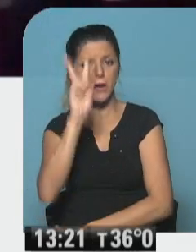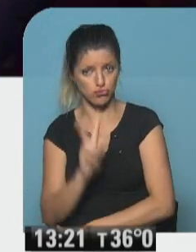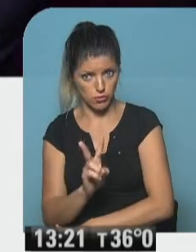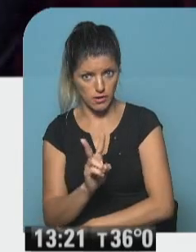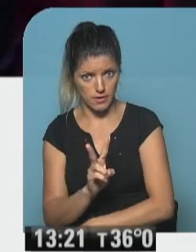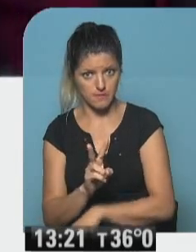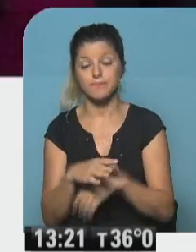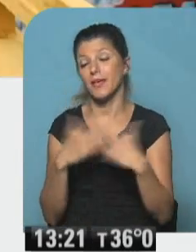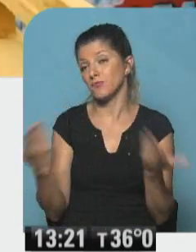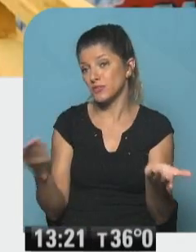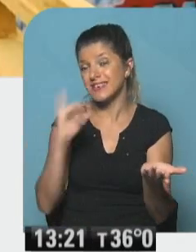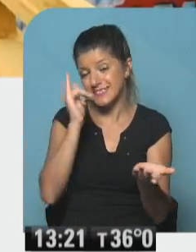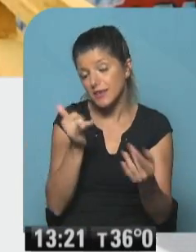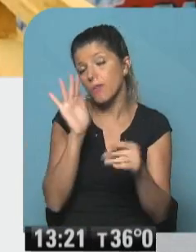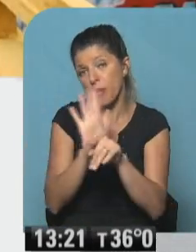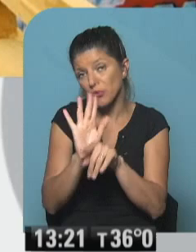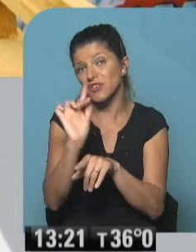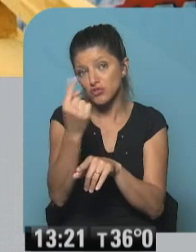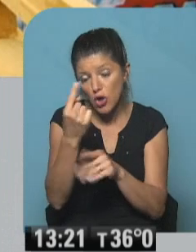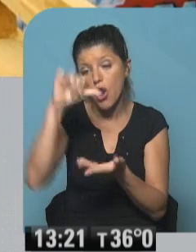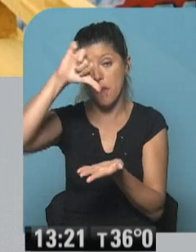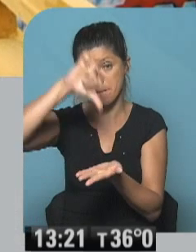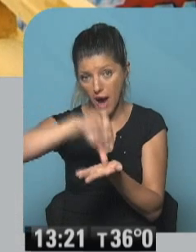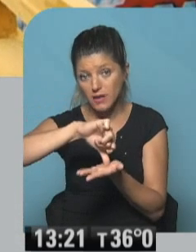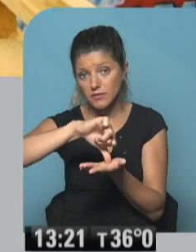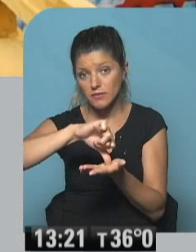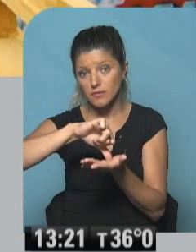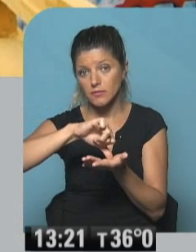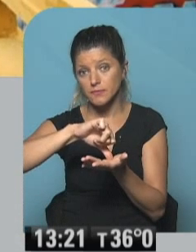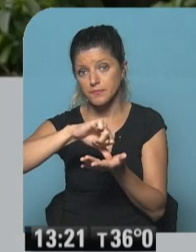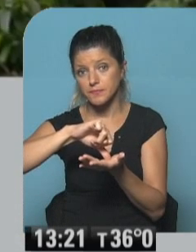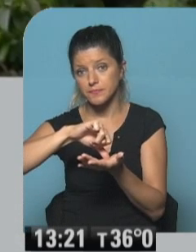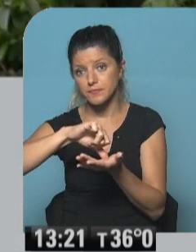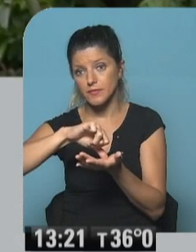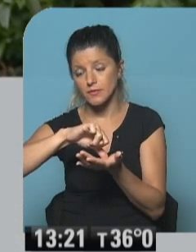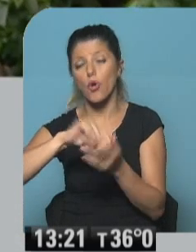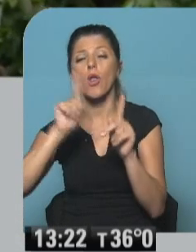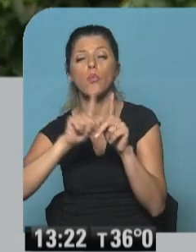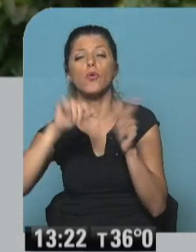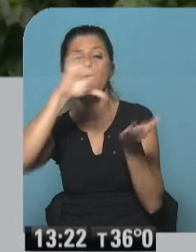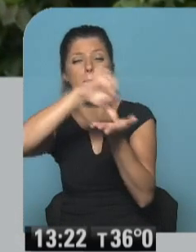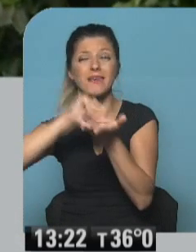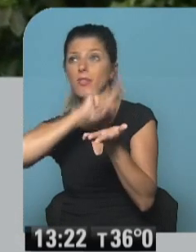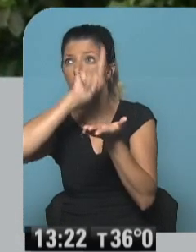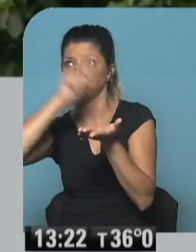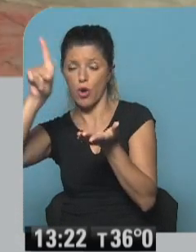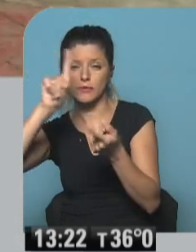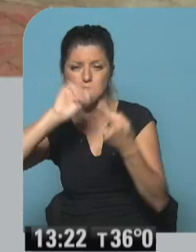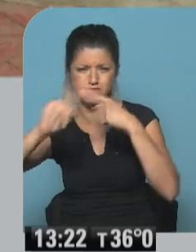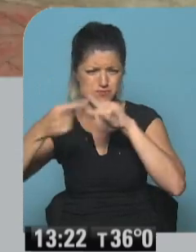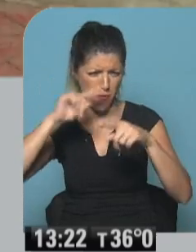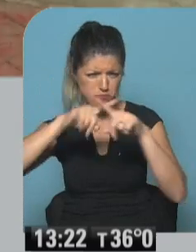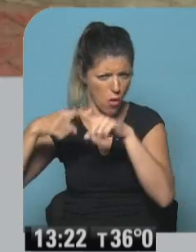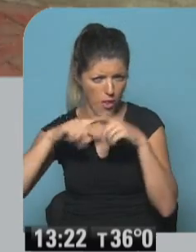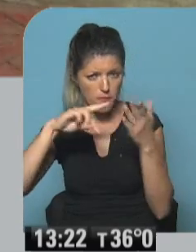decir Venezuela está efectivamente aislada del mundo occidental o en una situación de tensión con varias de las potencias occidentales y latinoamericanas,